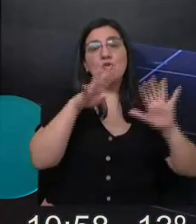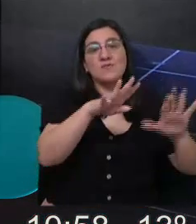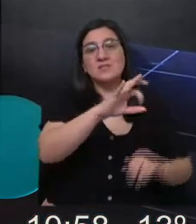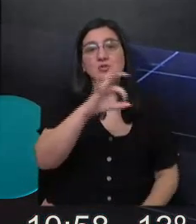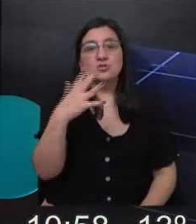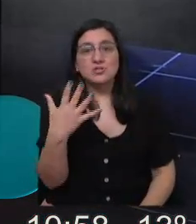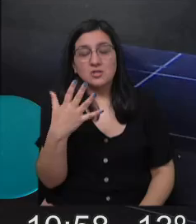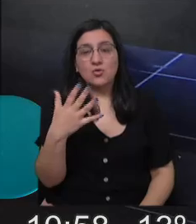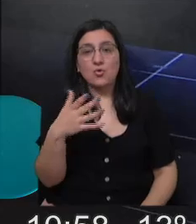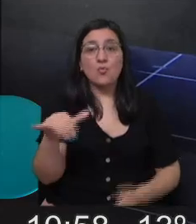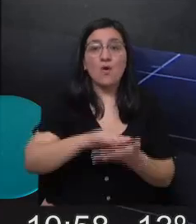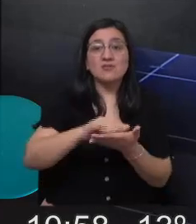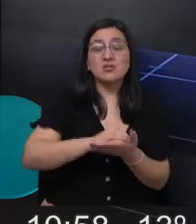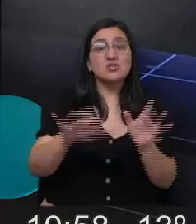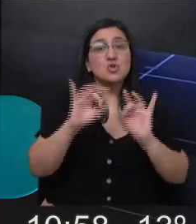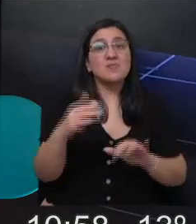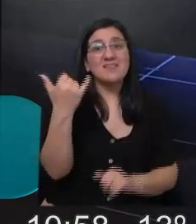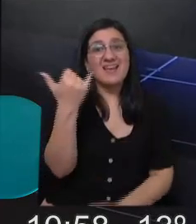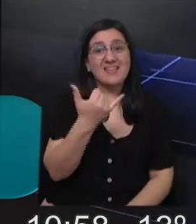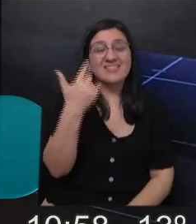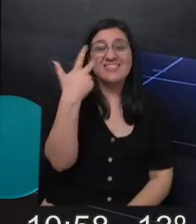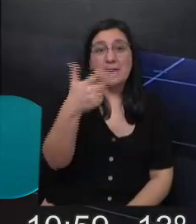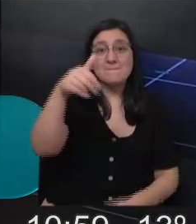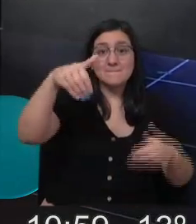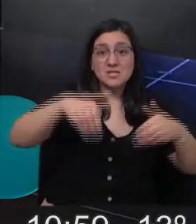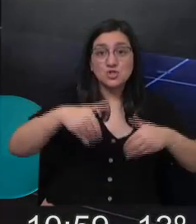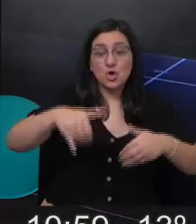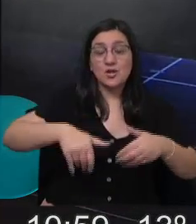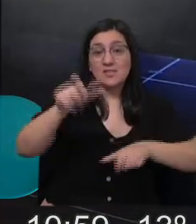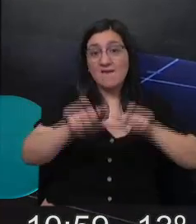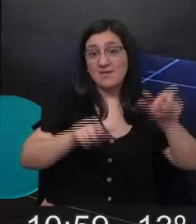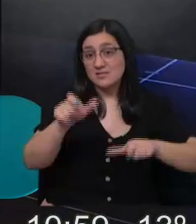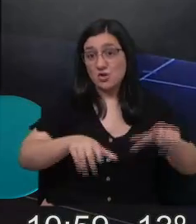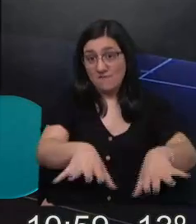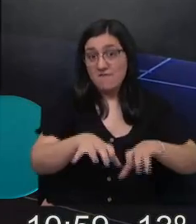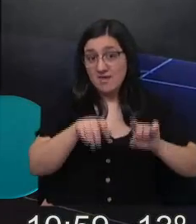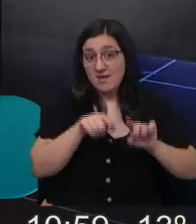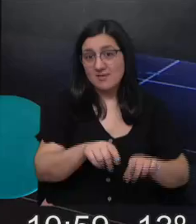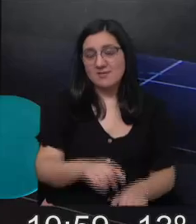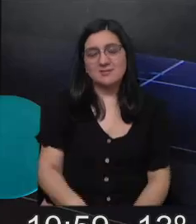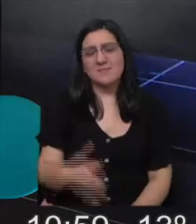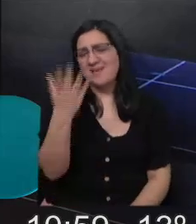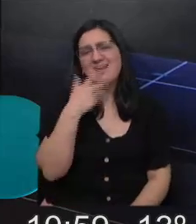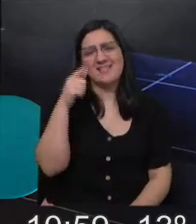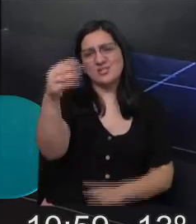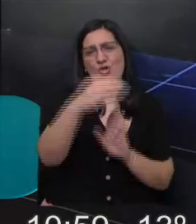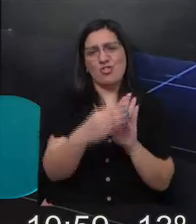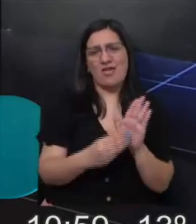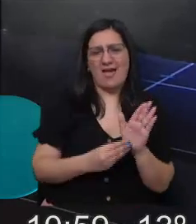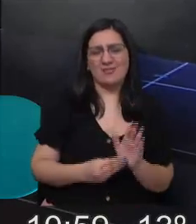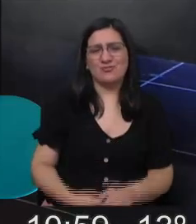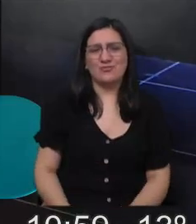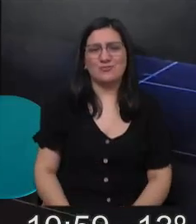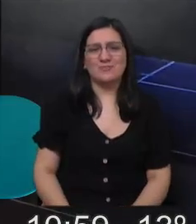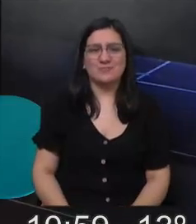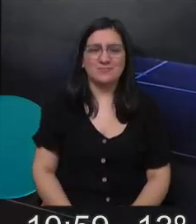que tenía solo 3 millones de habitantes y no 22 como tiene ahora. Me encanta. Era que estés muy aquí chiquito el Nueva York de Gertrude. Para dar estos datos de valor que todos los niños y las